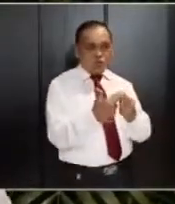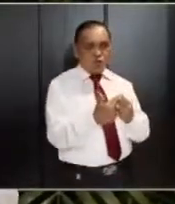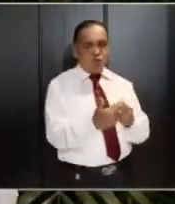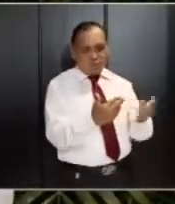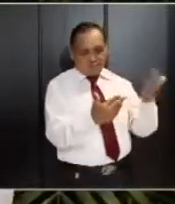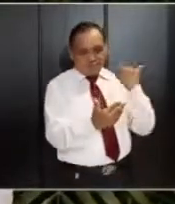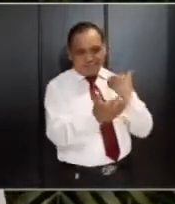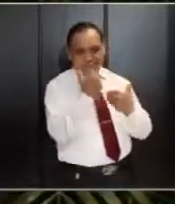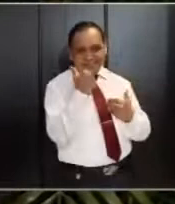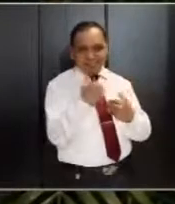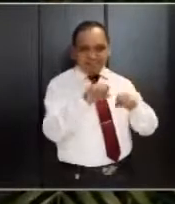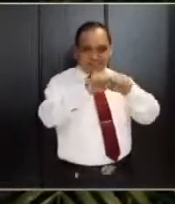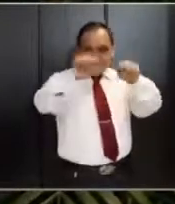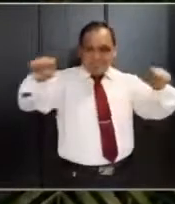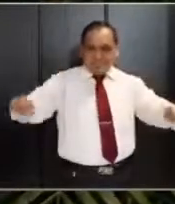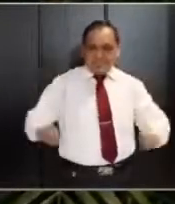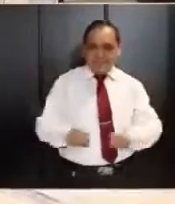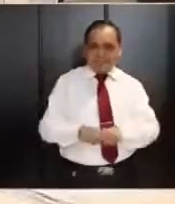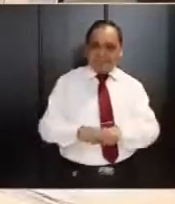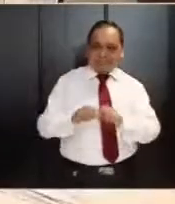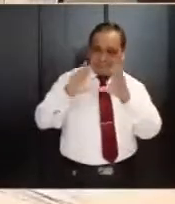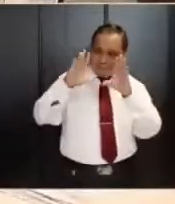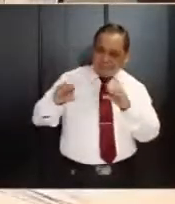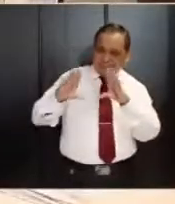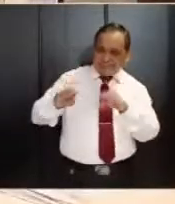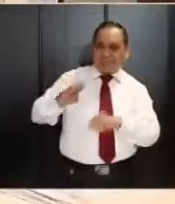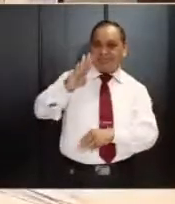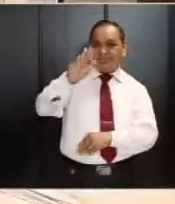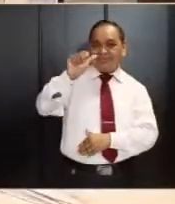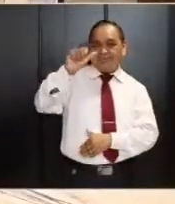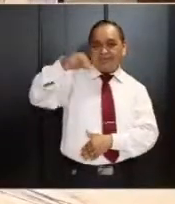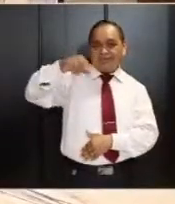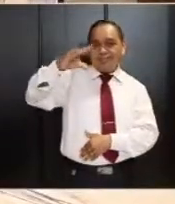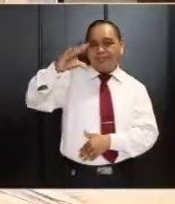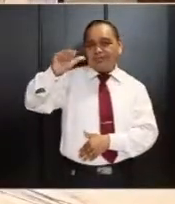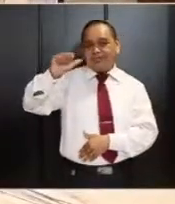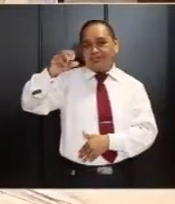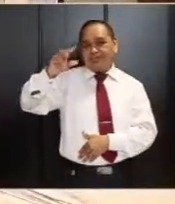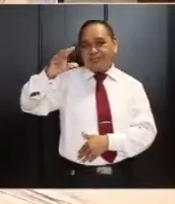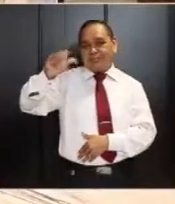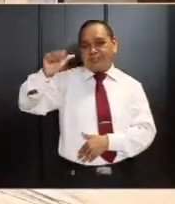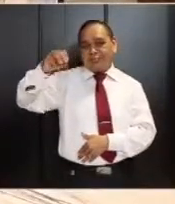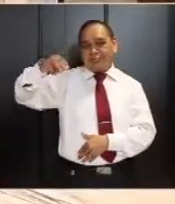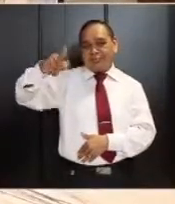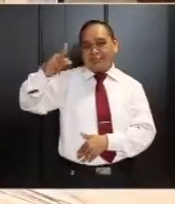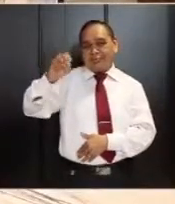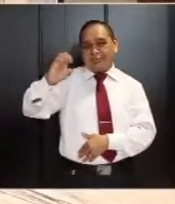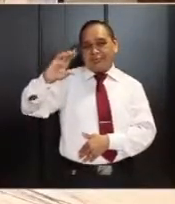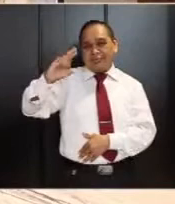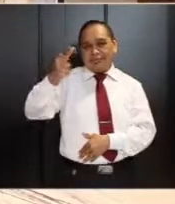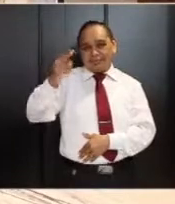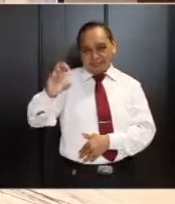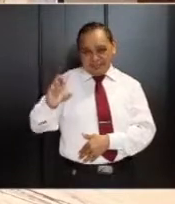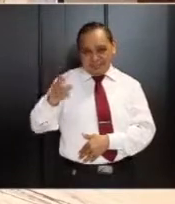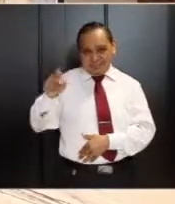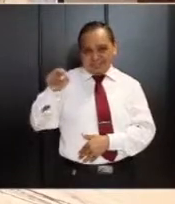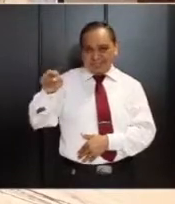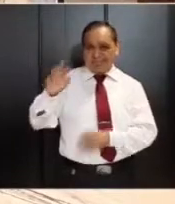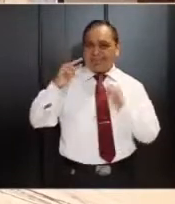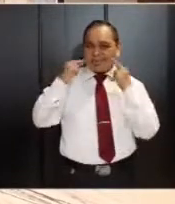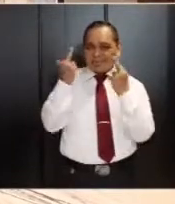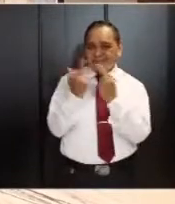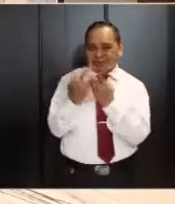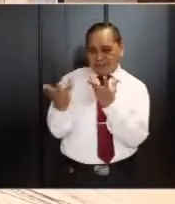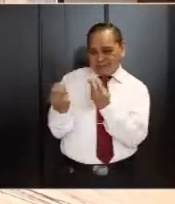estado, en la sala de capacitación de Bancampeche. Aquí el arquitecto Fernando nos está apoyando para el desarrollo de